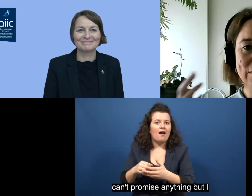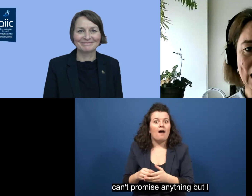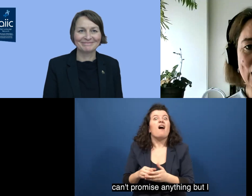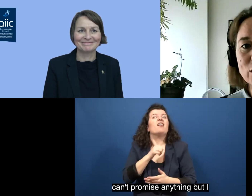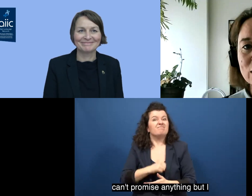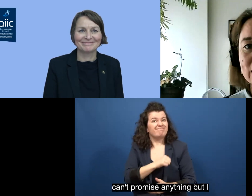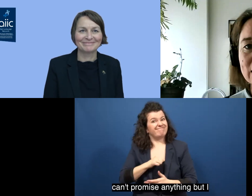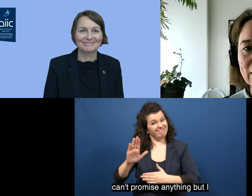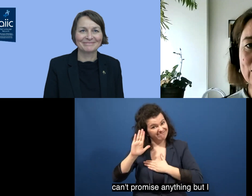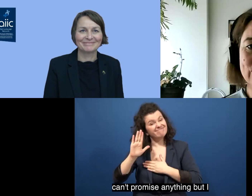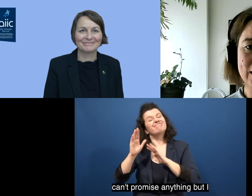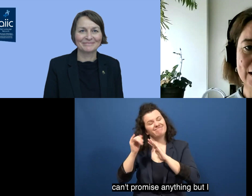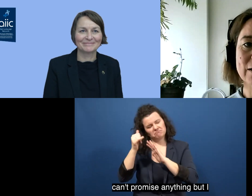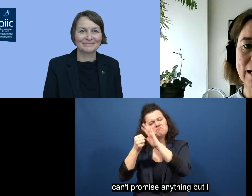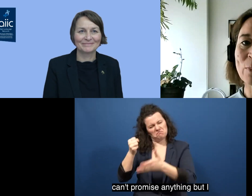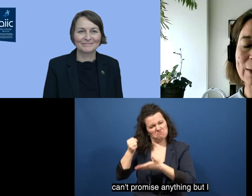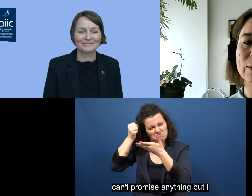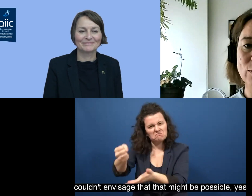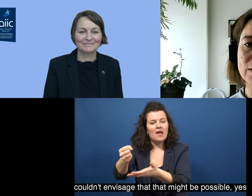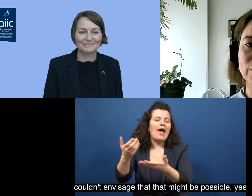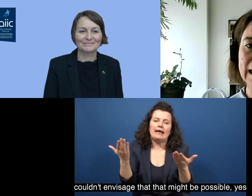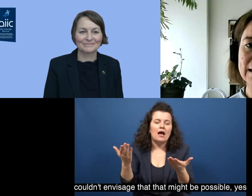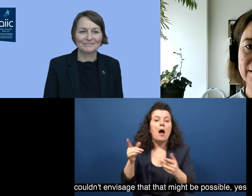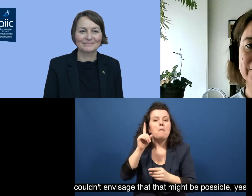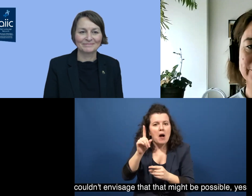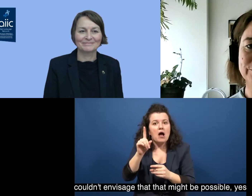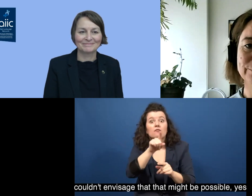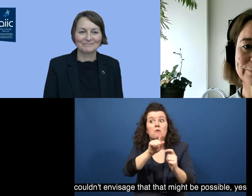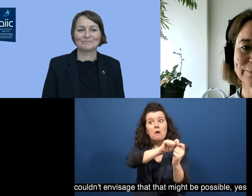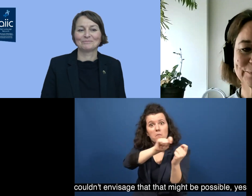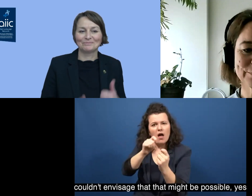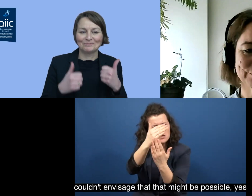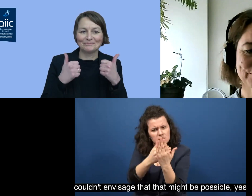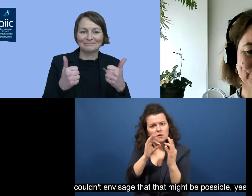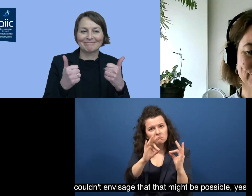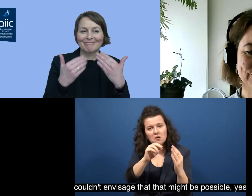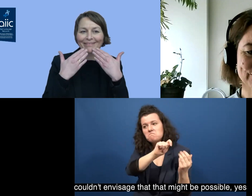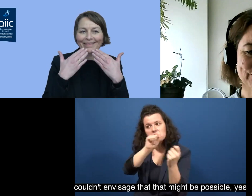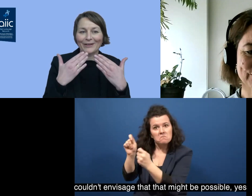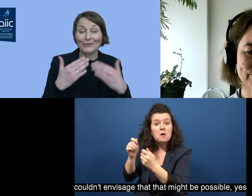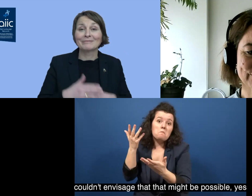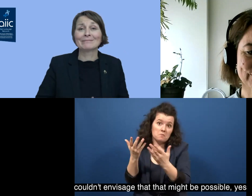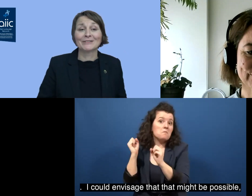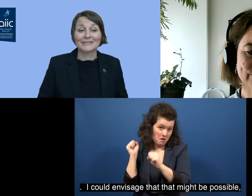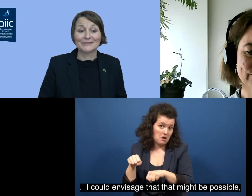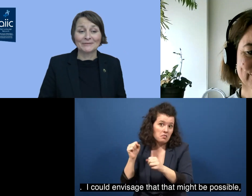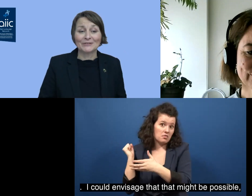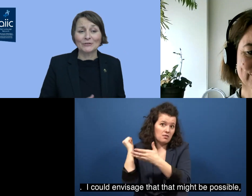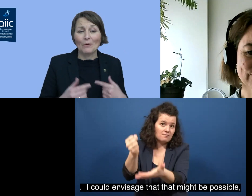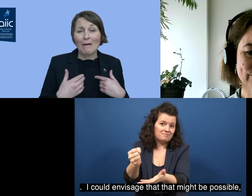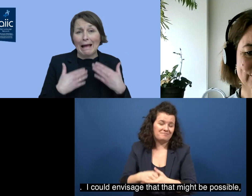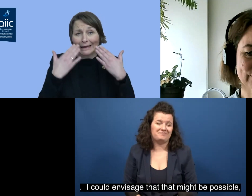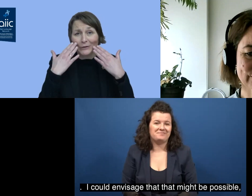existen. No puedo prometer nada al respecto, pero me parece que pudiese haber una posibilidad.